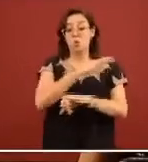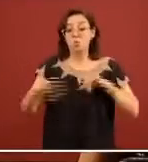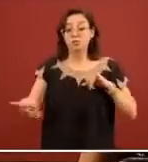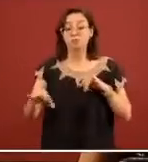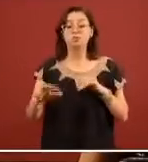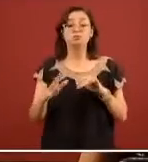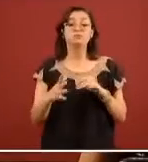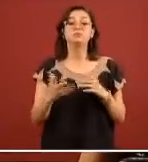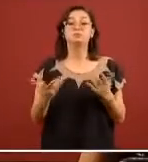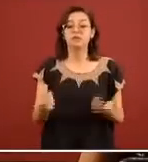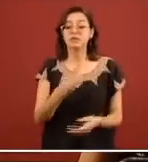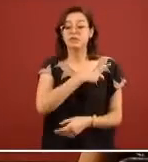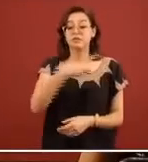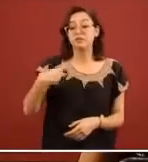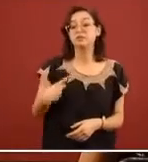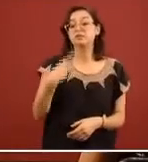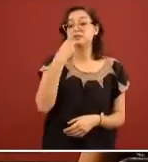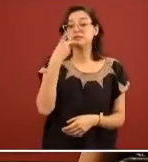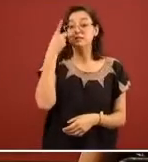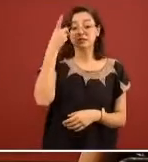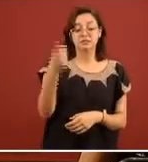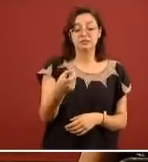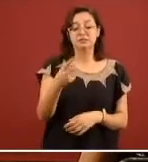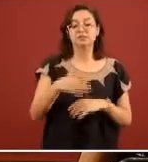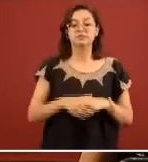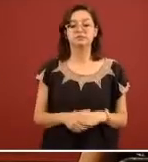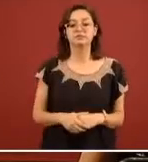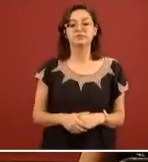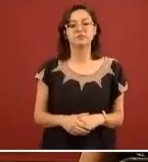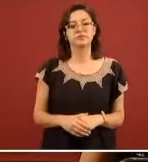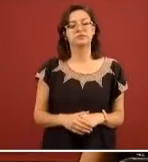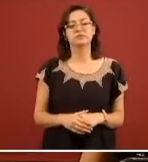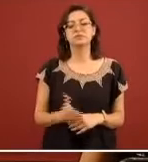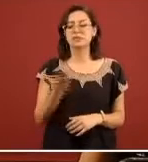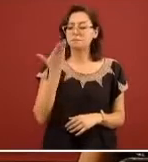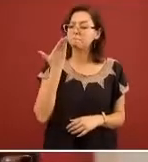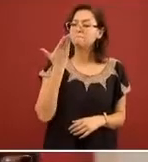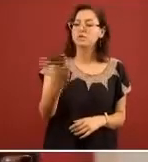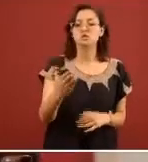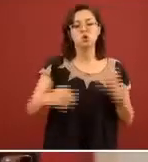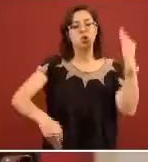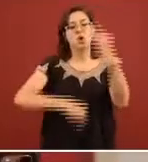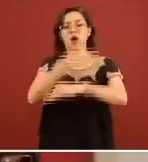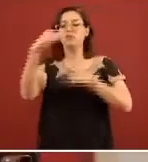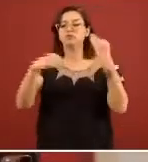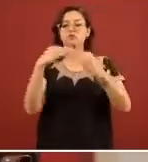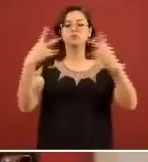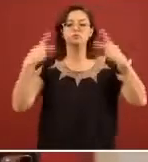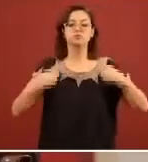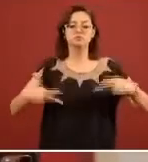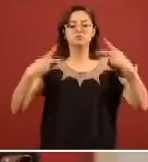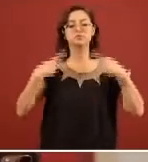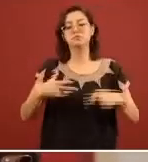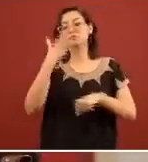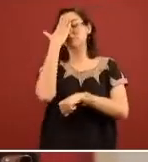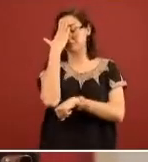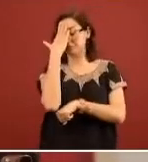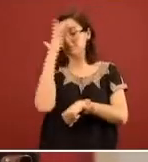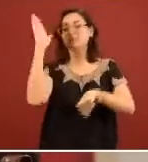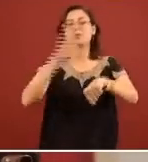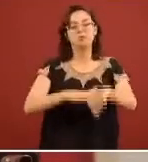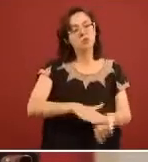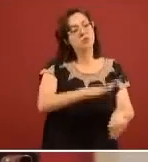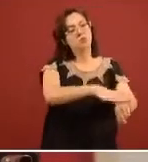minuto, justamente lo que ha dicho el doctor Borja. Pedimos a toda la población que no olviden el